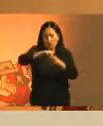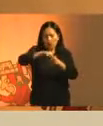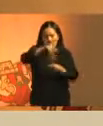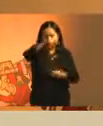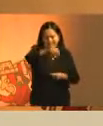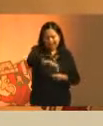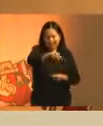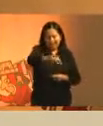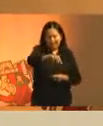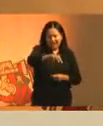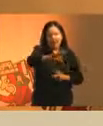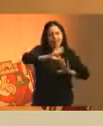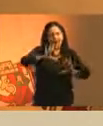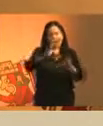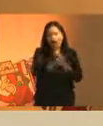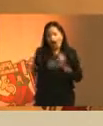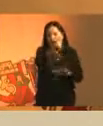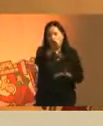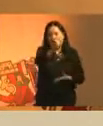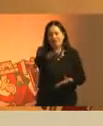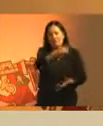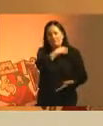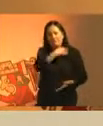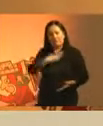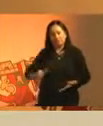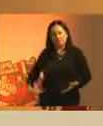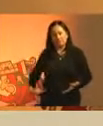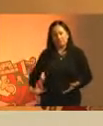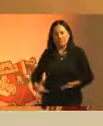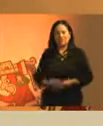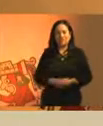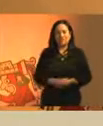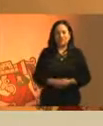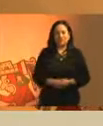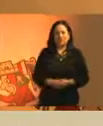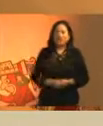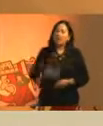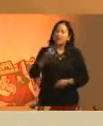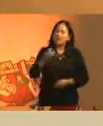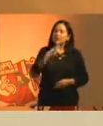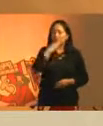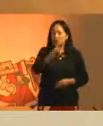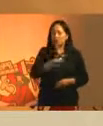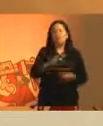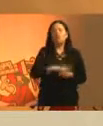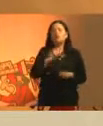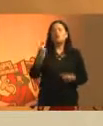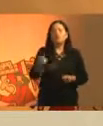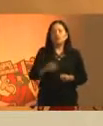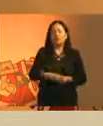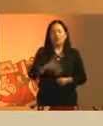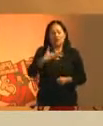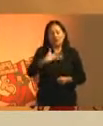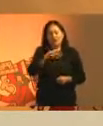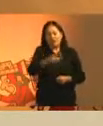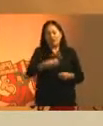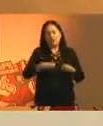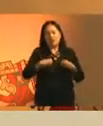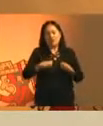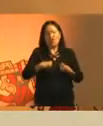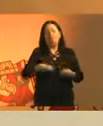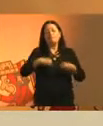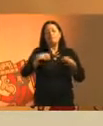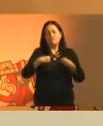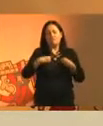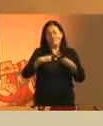está en el poder y esto lo digo por la fe por la elección que esto implica tiene que ver con la vida y con la muerte de